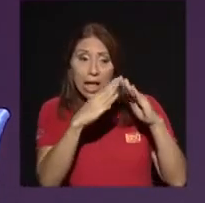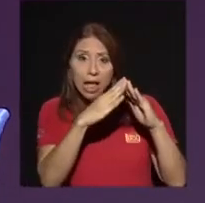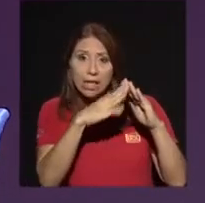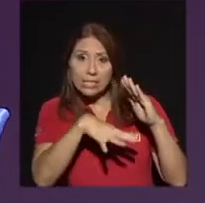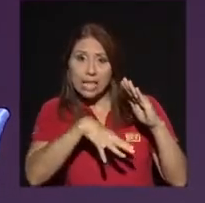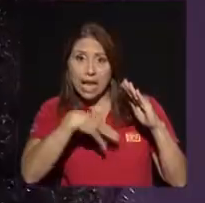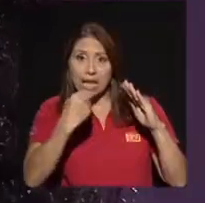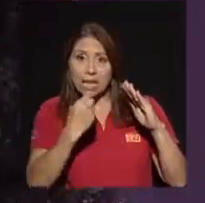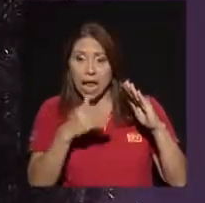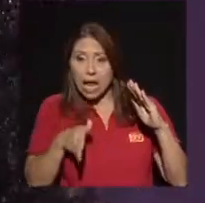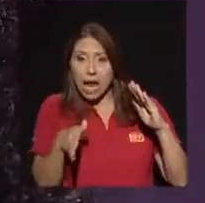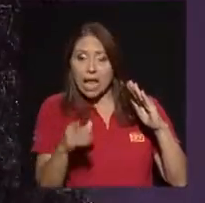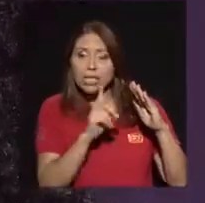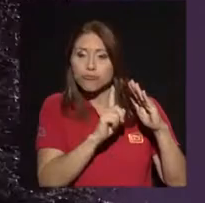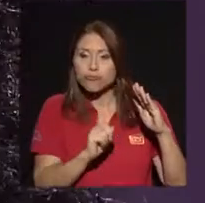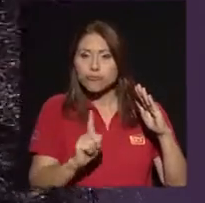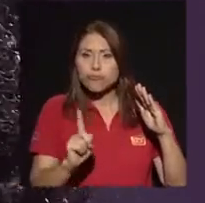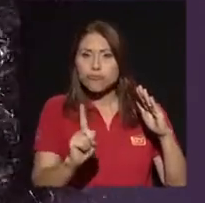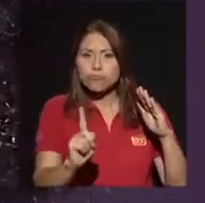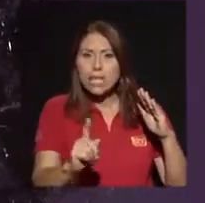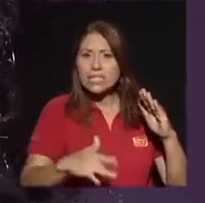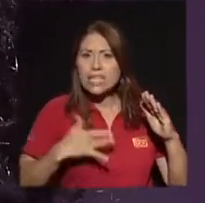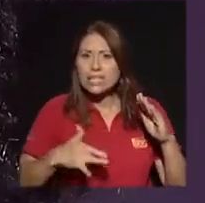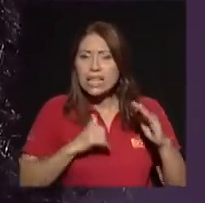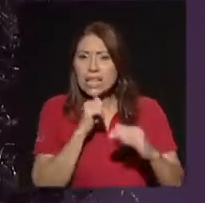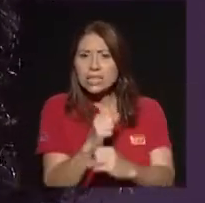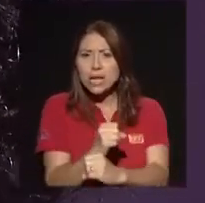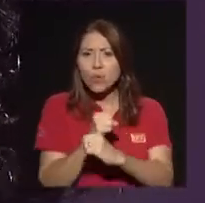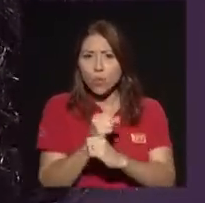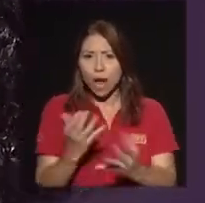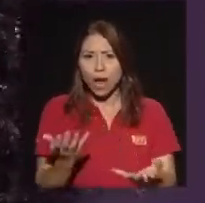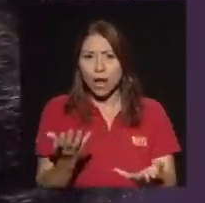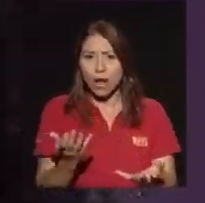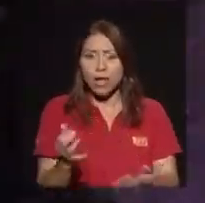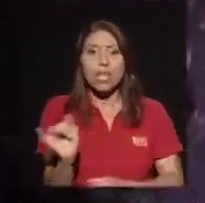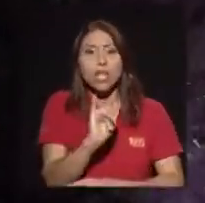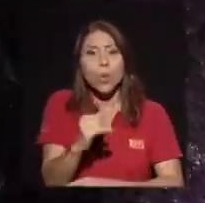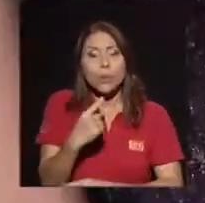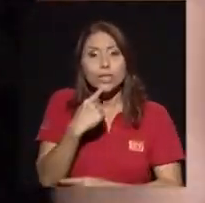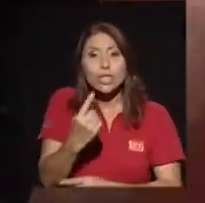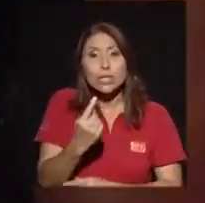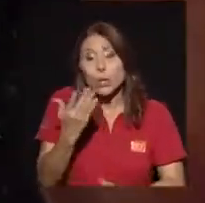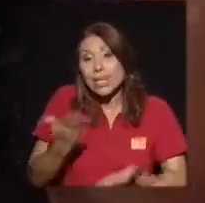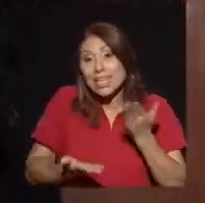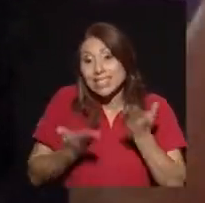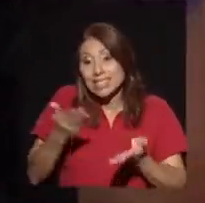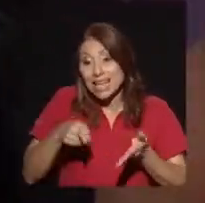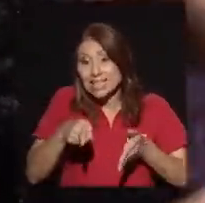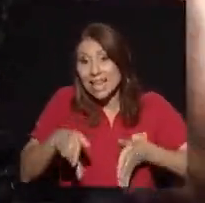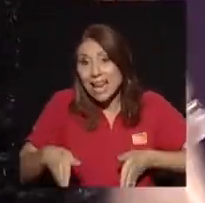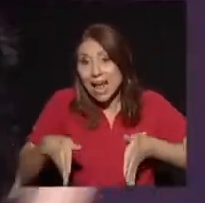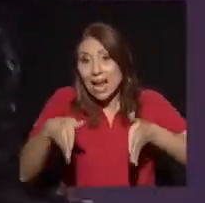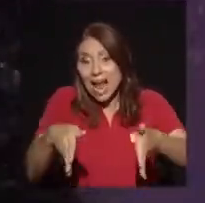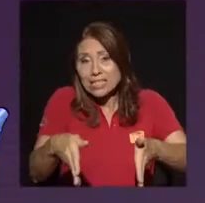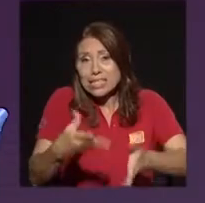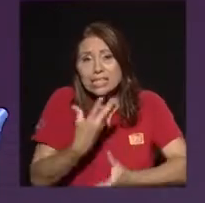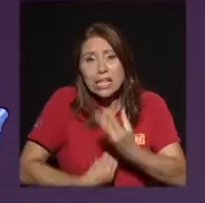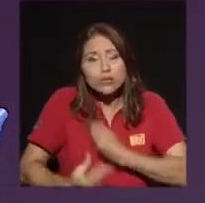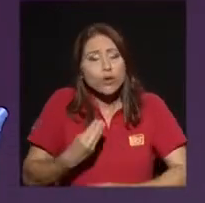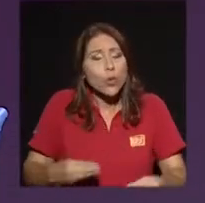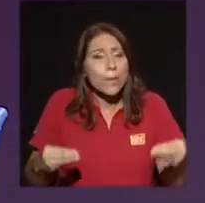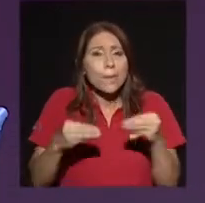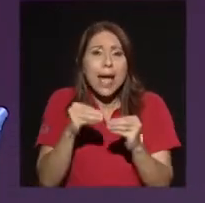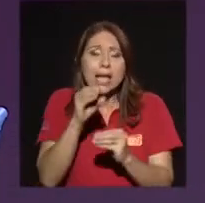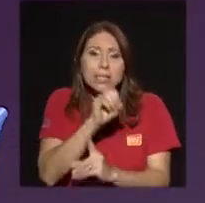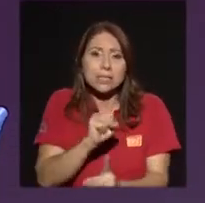completamente insegura. Y como hemos venido comentando, quizás en la calle es donde se ha sufrido las mayores expresiones de